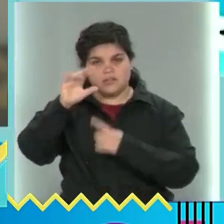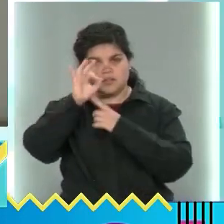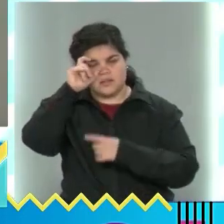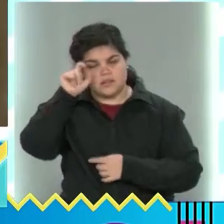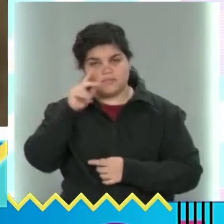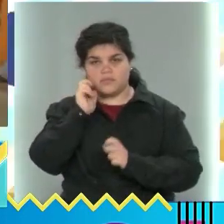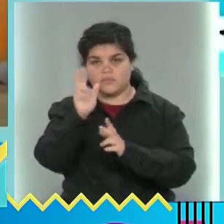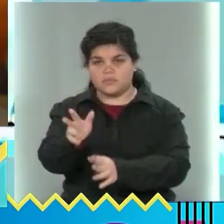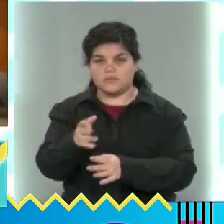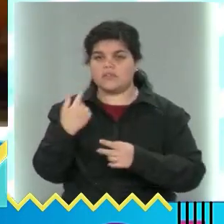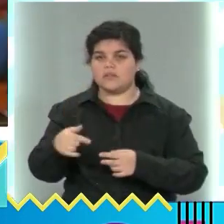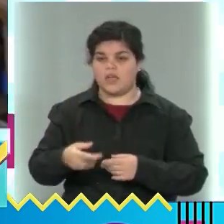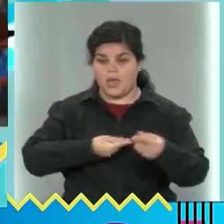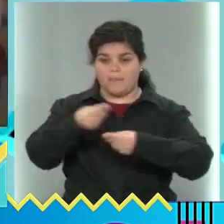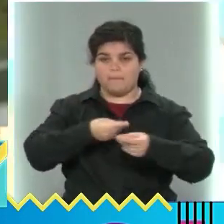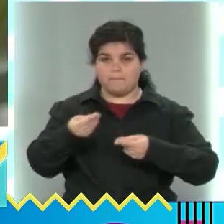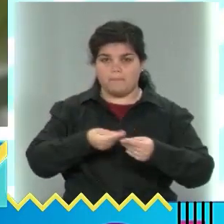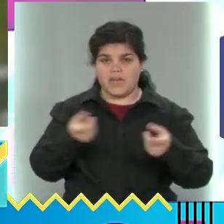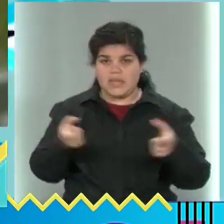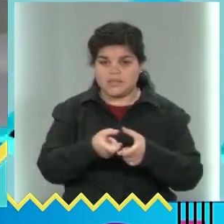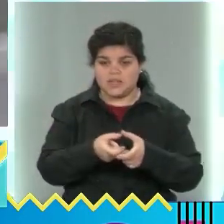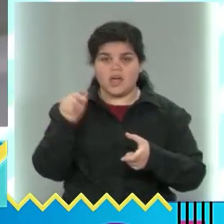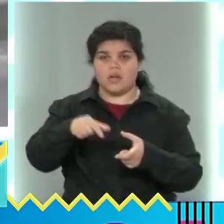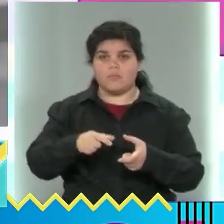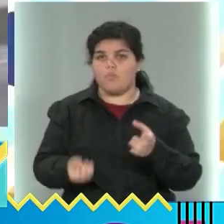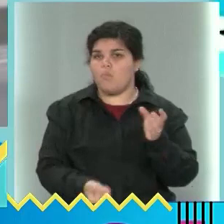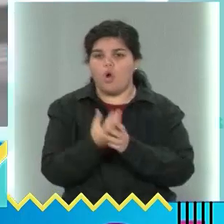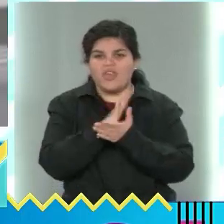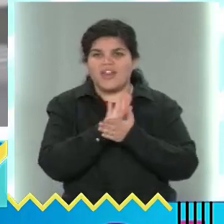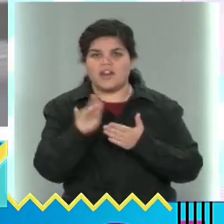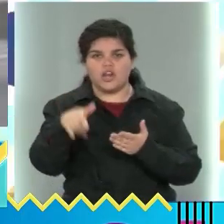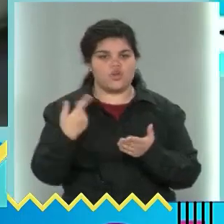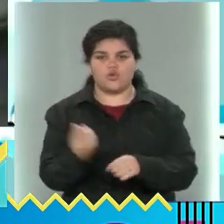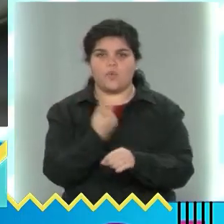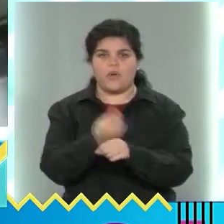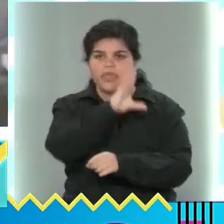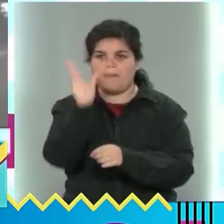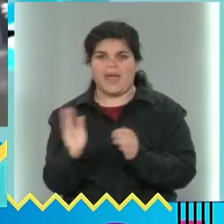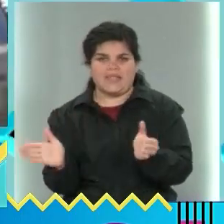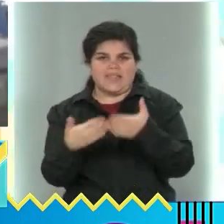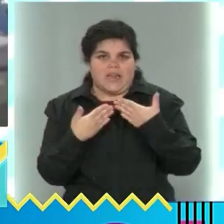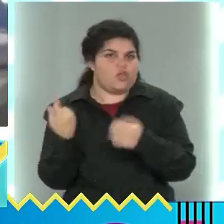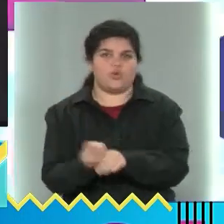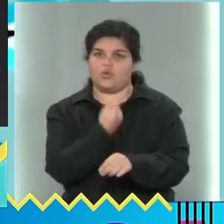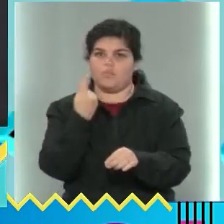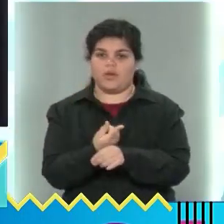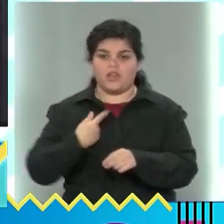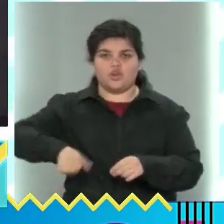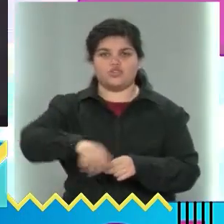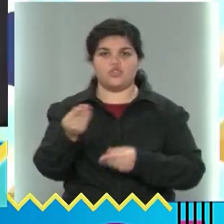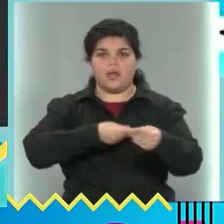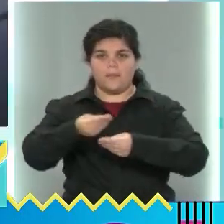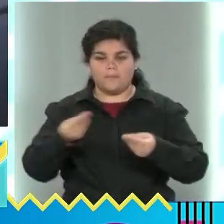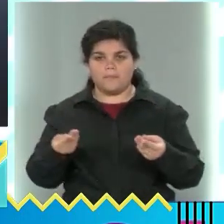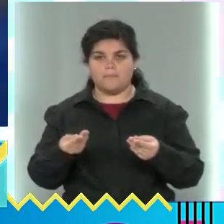de vista de una pyme moderna, no podemos tener un país cerrado. Y tampoco podemos ser, como pymes, no tener una red